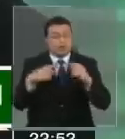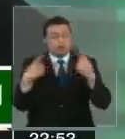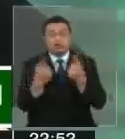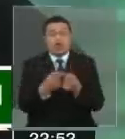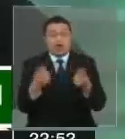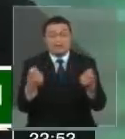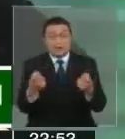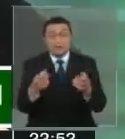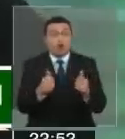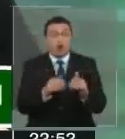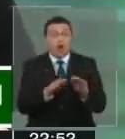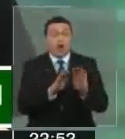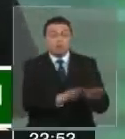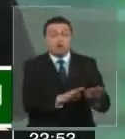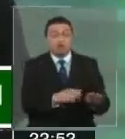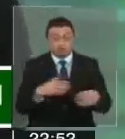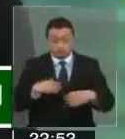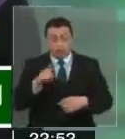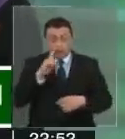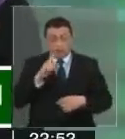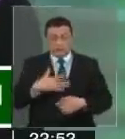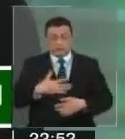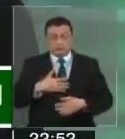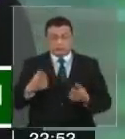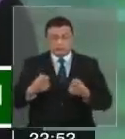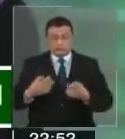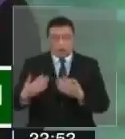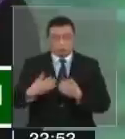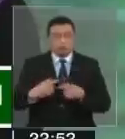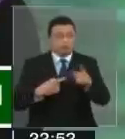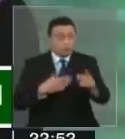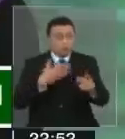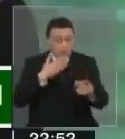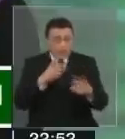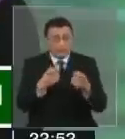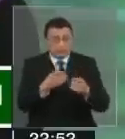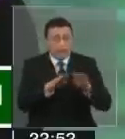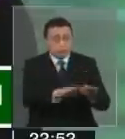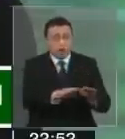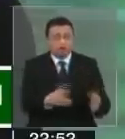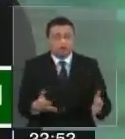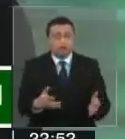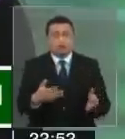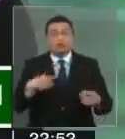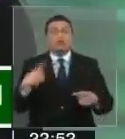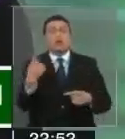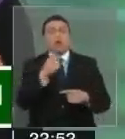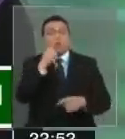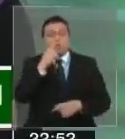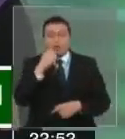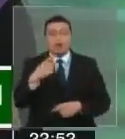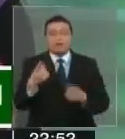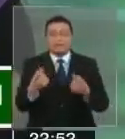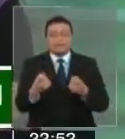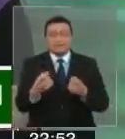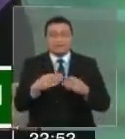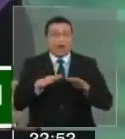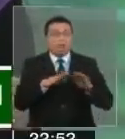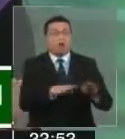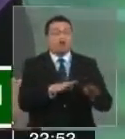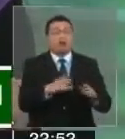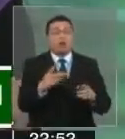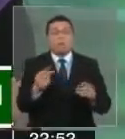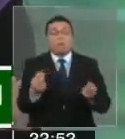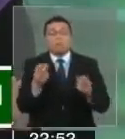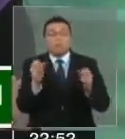necesitamos apoyo. Yo necesito miles de apoyo. Tú necesitas apoyo. El ser humano necesita apoyos para vivir.